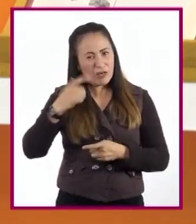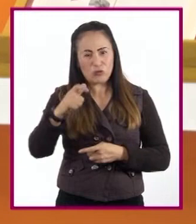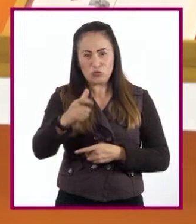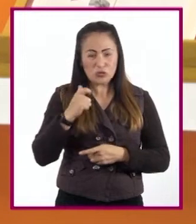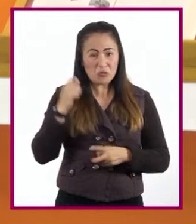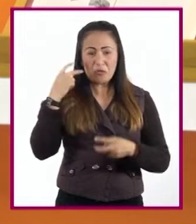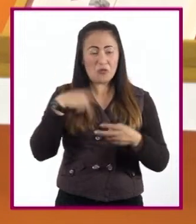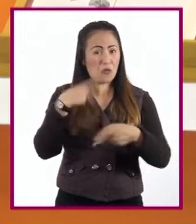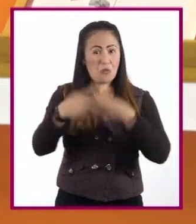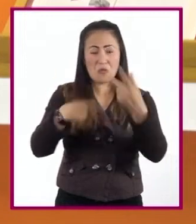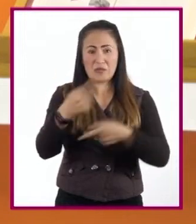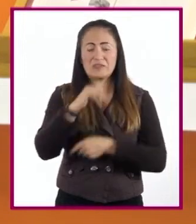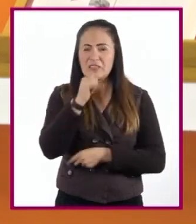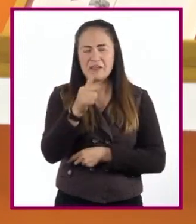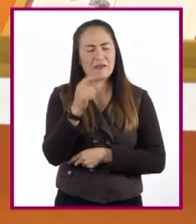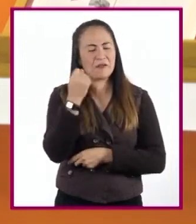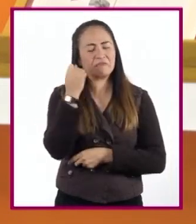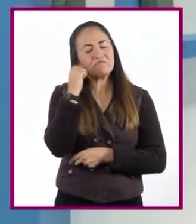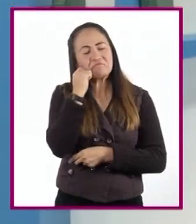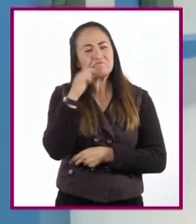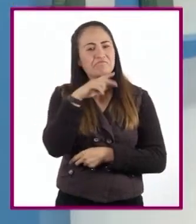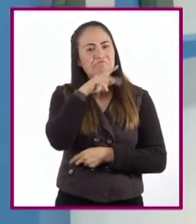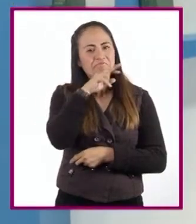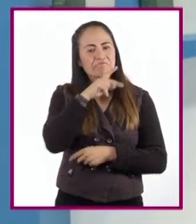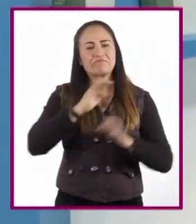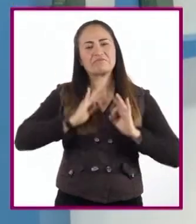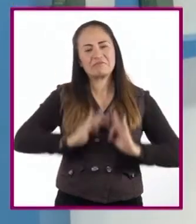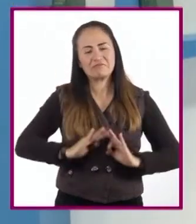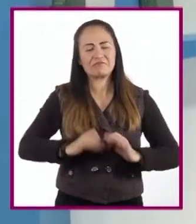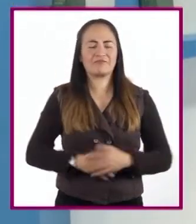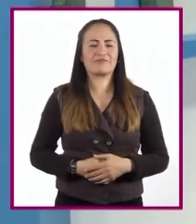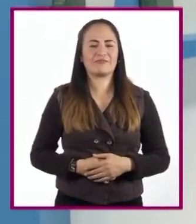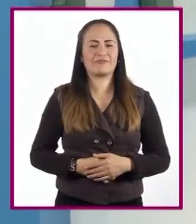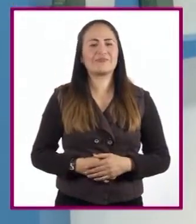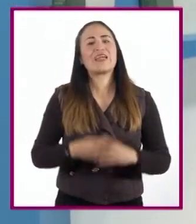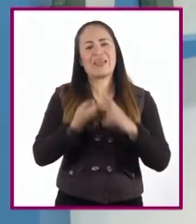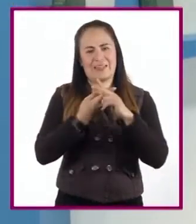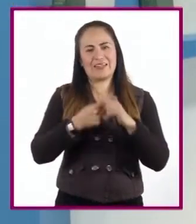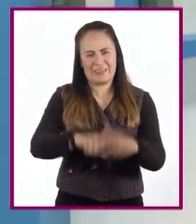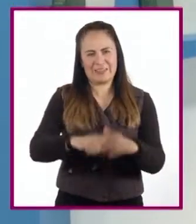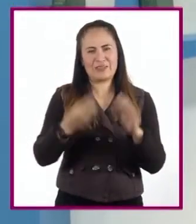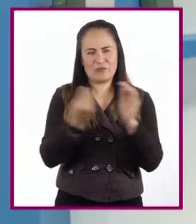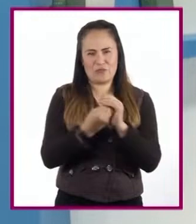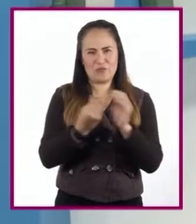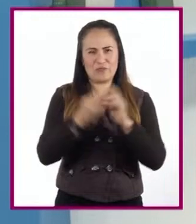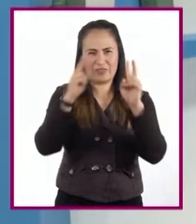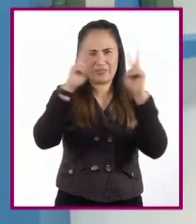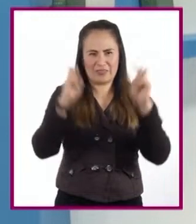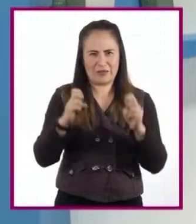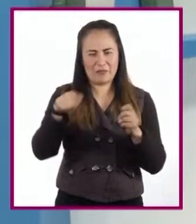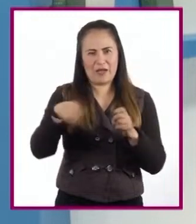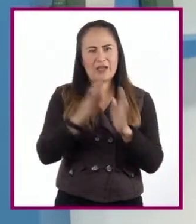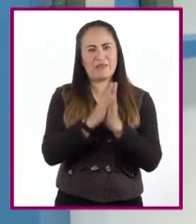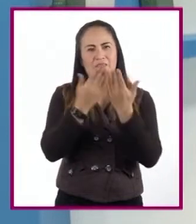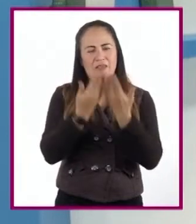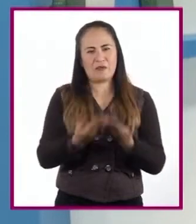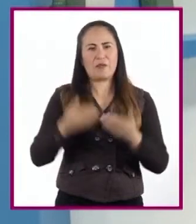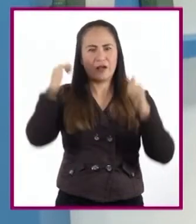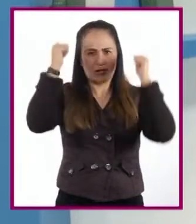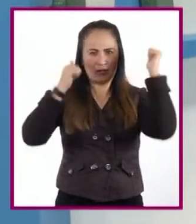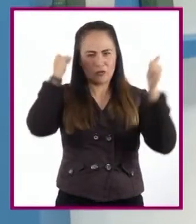Xochimilco. Continuemos con nuestra sesión. Ahora leeremos un fragmento de la revista Arqueología Mexicana, en su